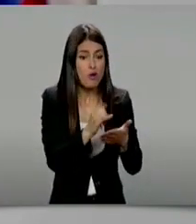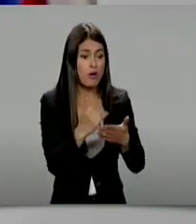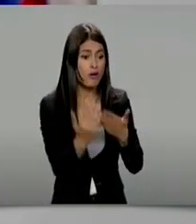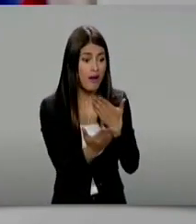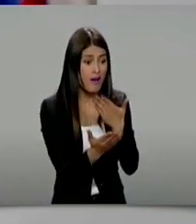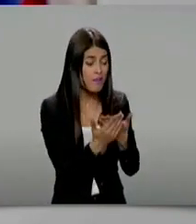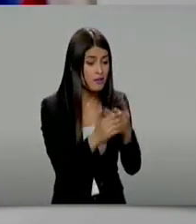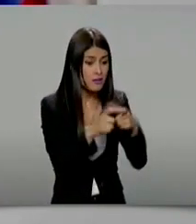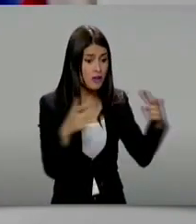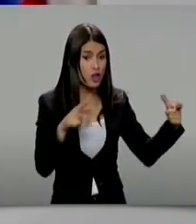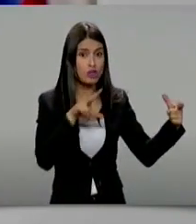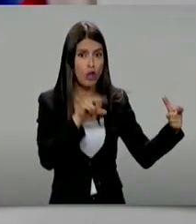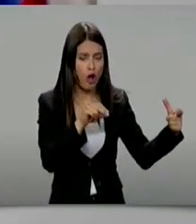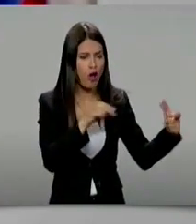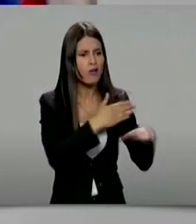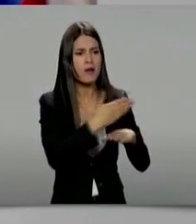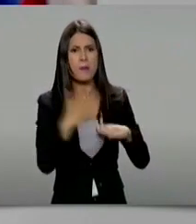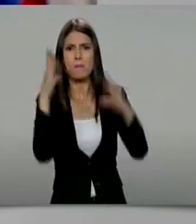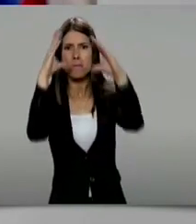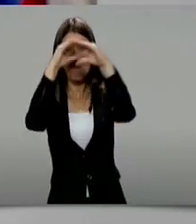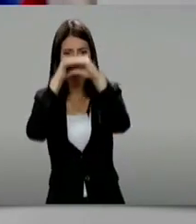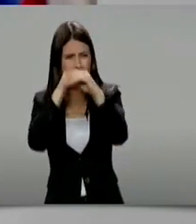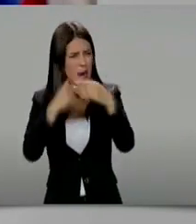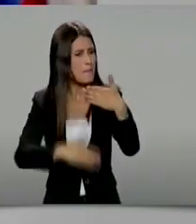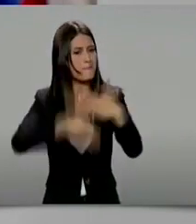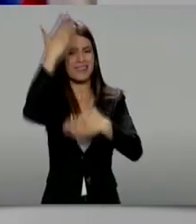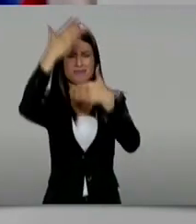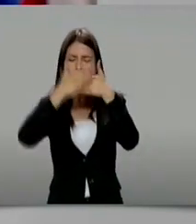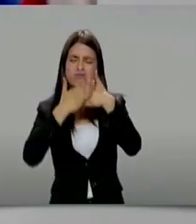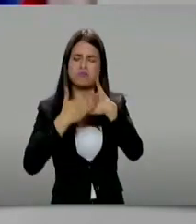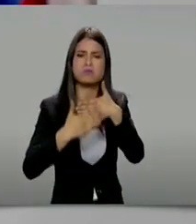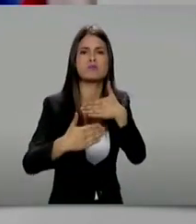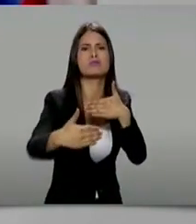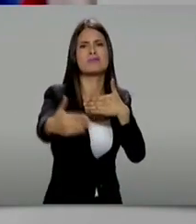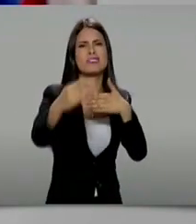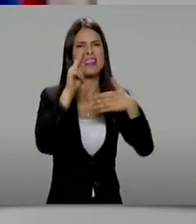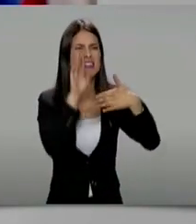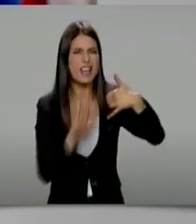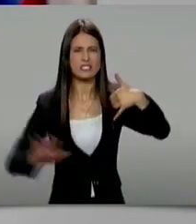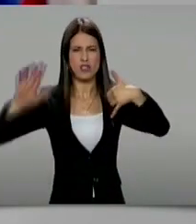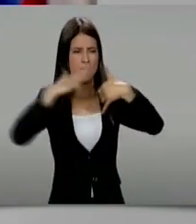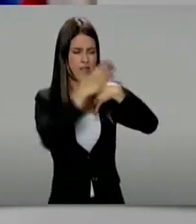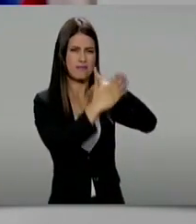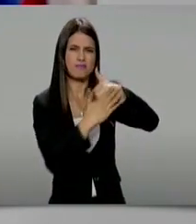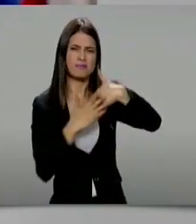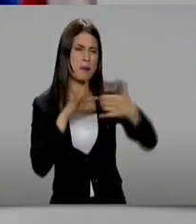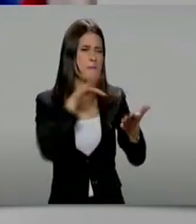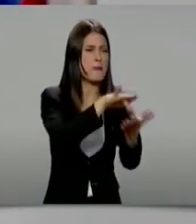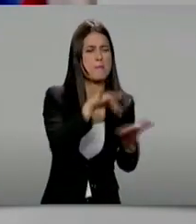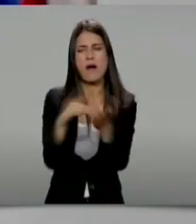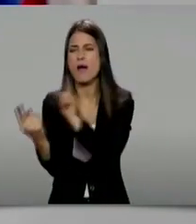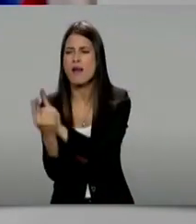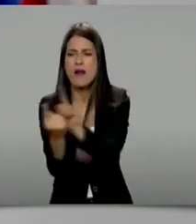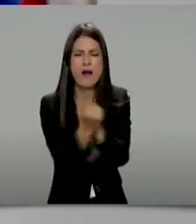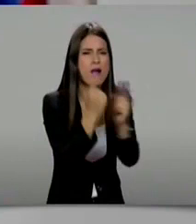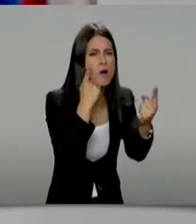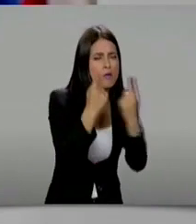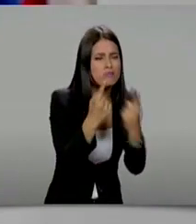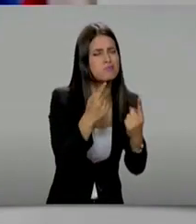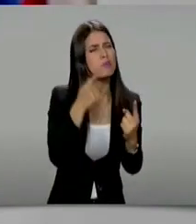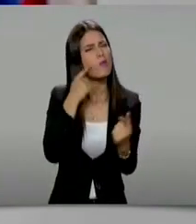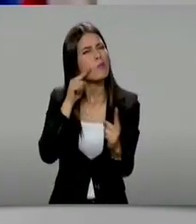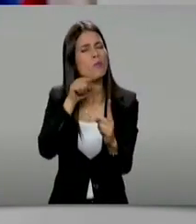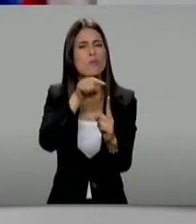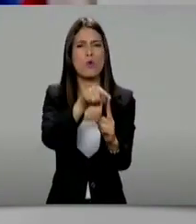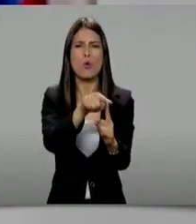diálogo nacional por la unión y la reconciliación el objetivo era claro Escuchar escuchar